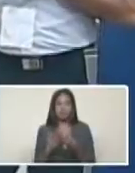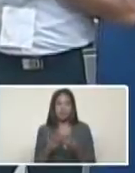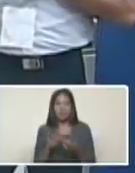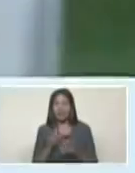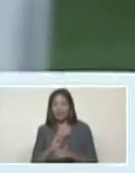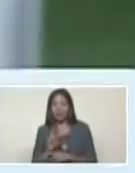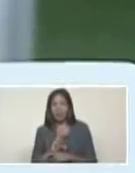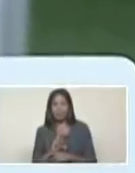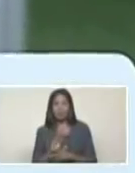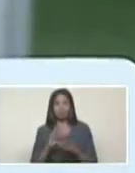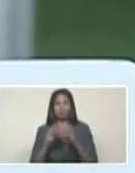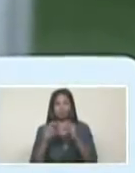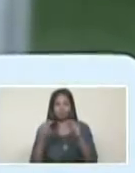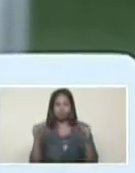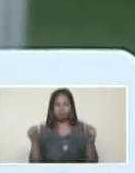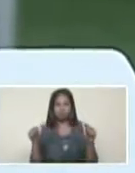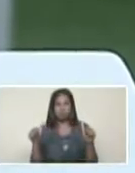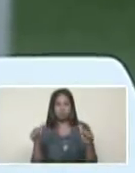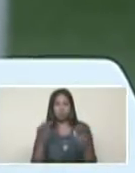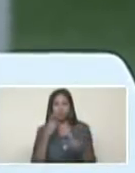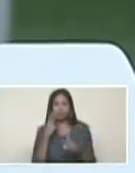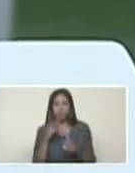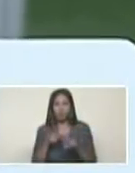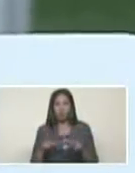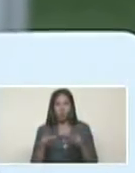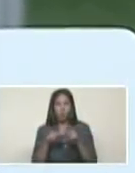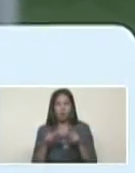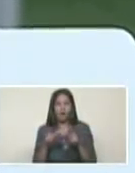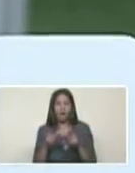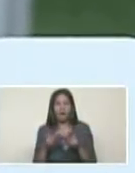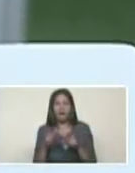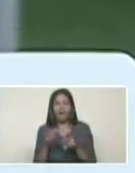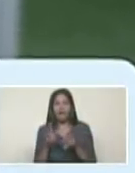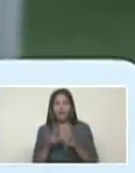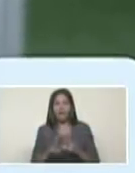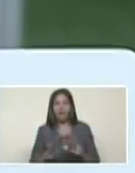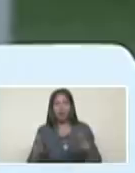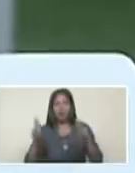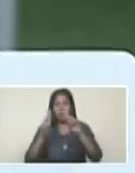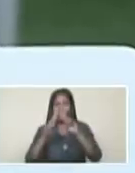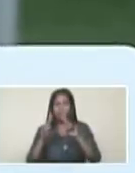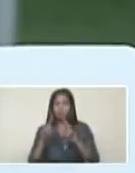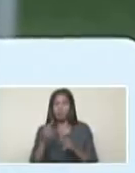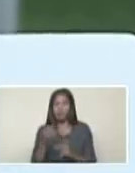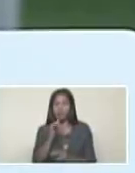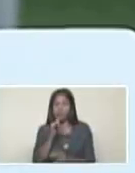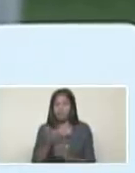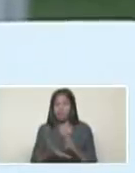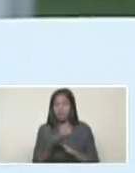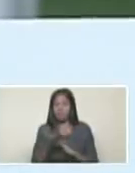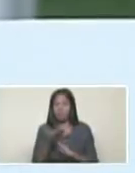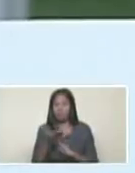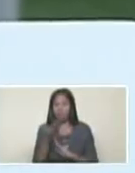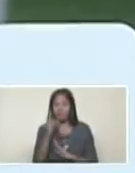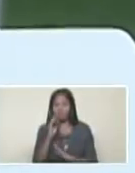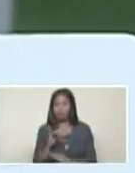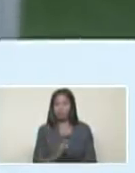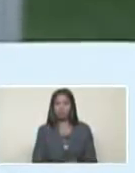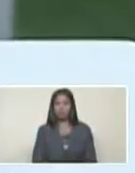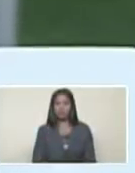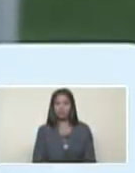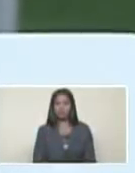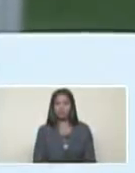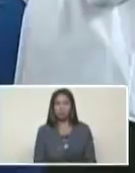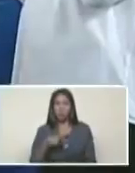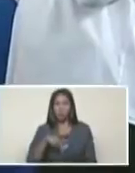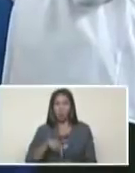queda desintegrado, es decir, no genera basura espacial. Correcto. Yo hoy, fíjate, es uno de los anuncios que traigo. Voy a firmar